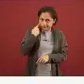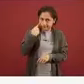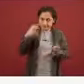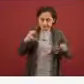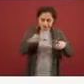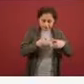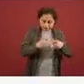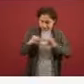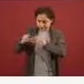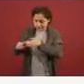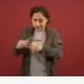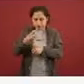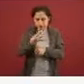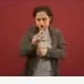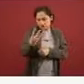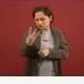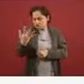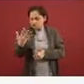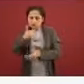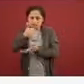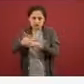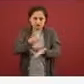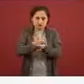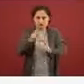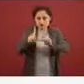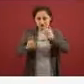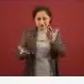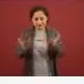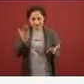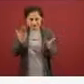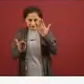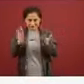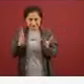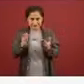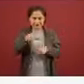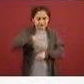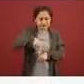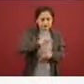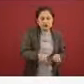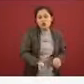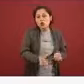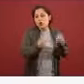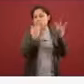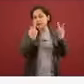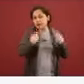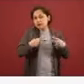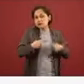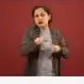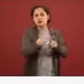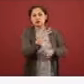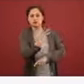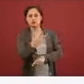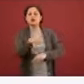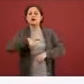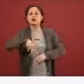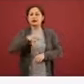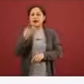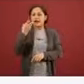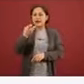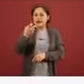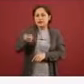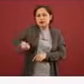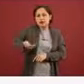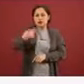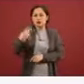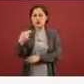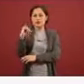las dos ciudades, o 3 o 5, o todas las que se quiera comparar, por el número de habitantes. Y esa medida se llama proporción de